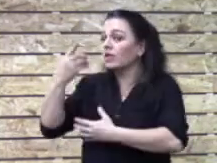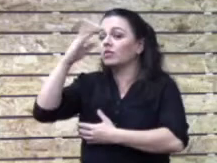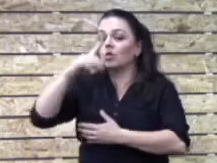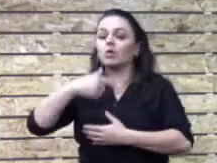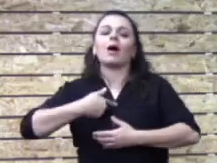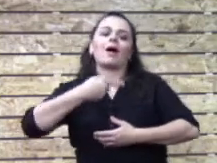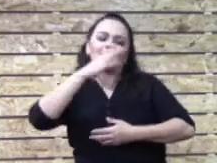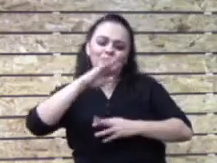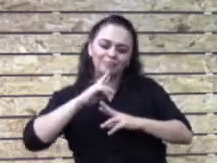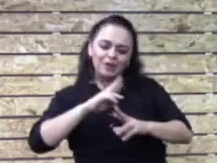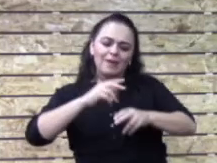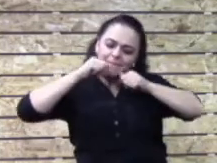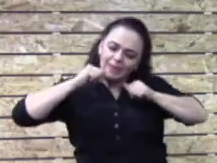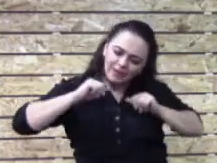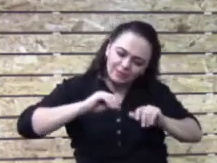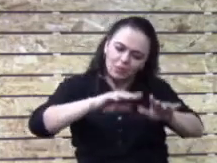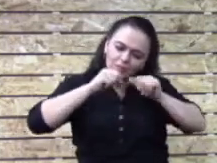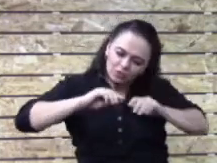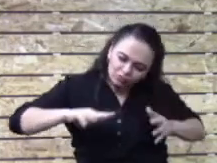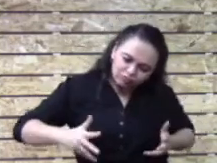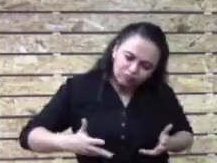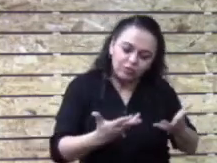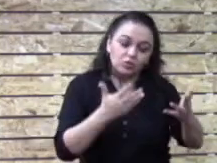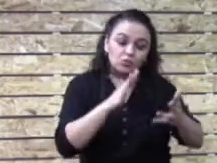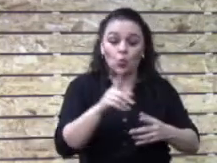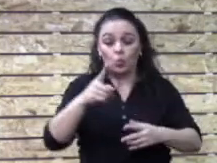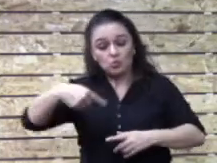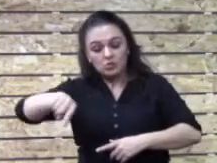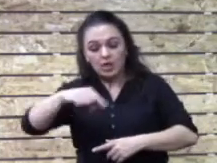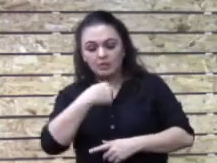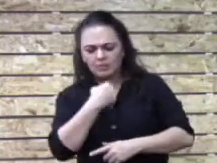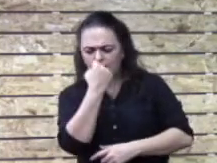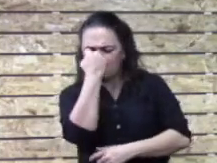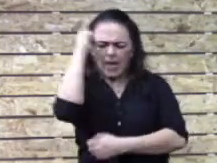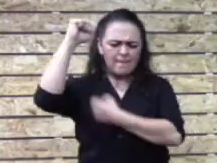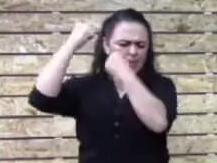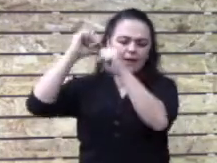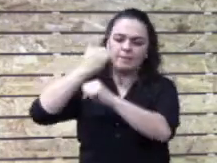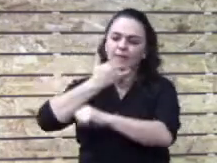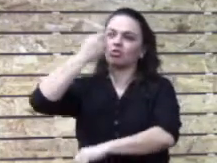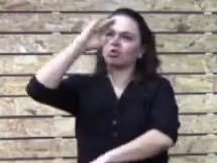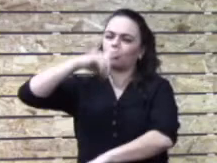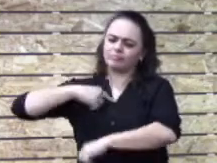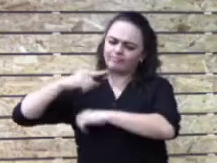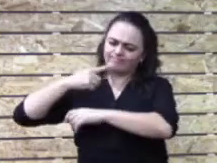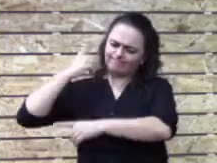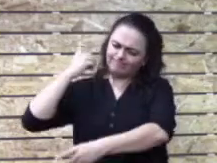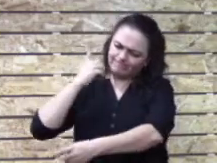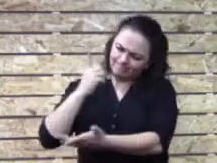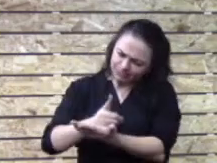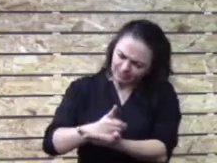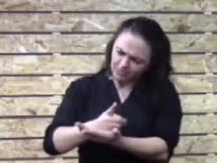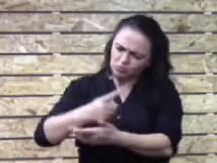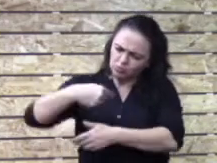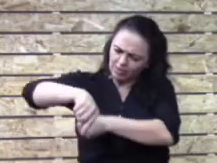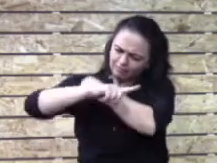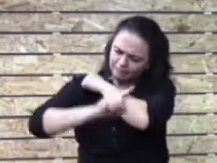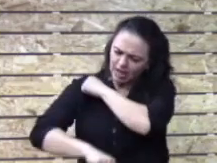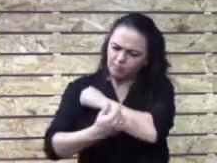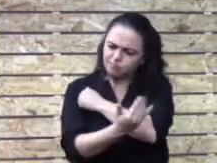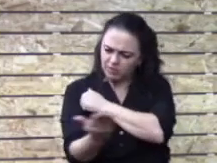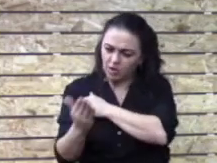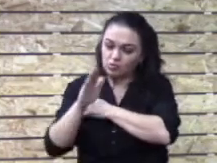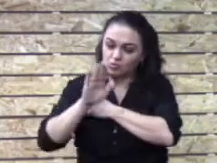de la disciplina o del cuidado de Dios, que ellos regresen a el arrepentimiento. Que si usted chequea en la Nueva